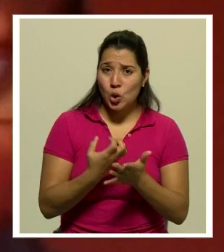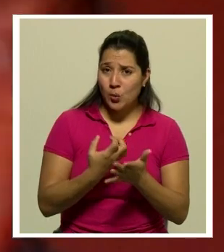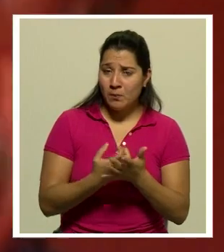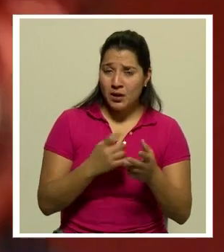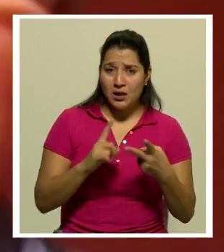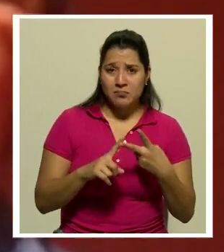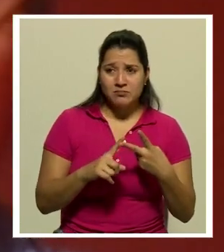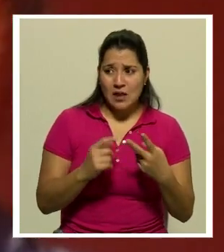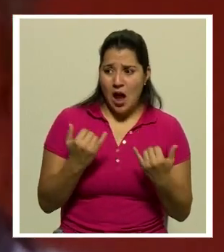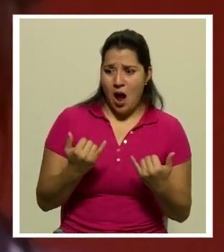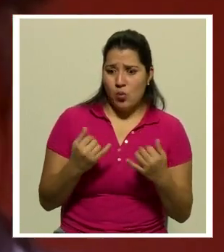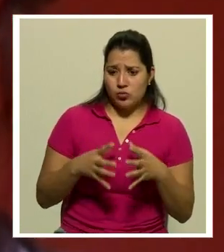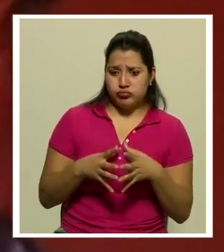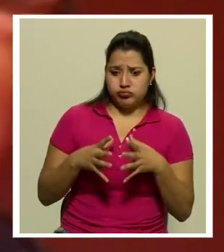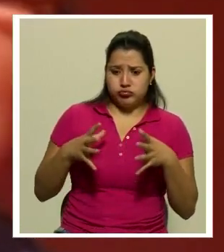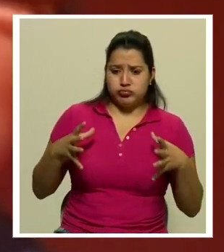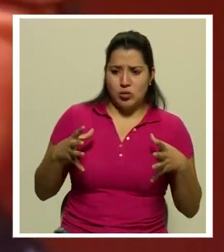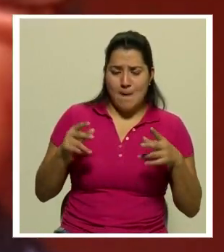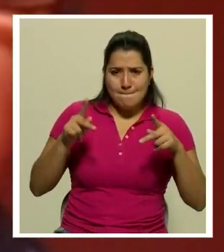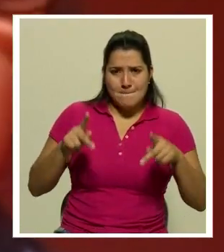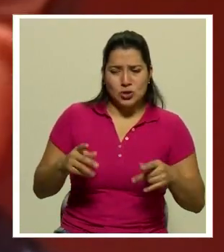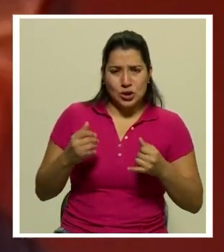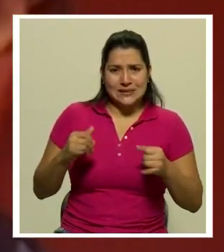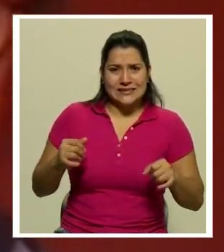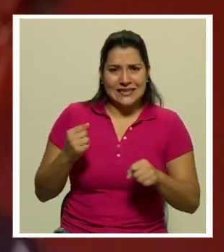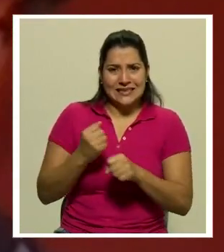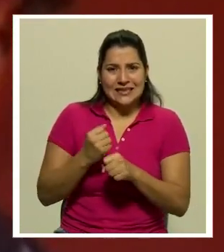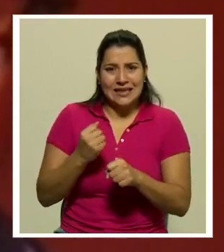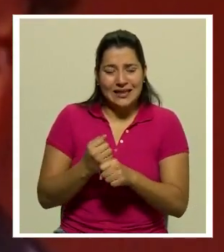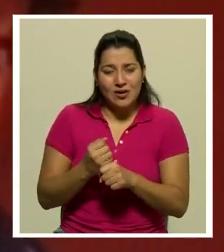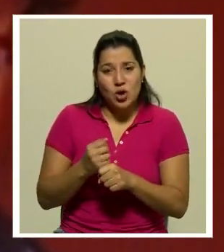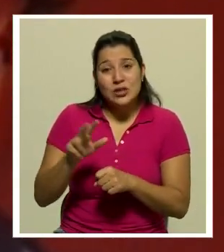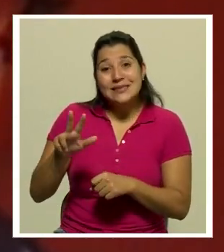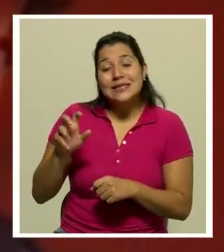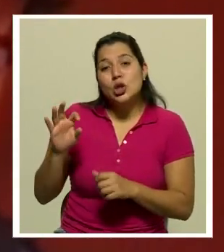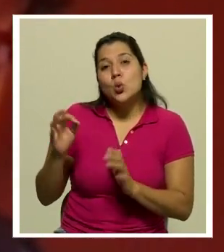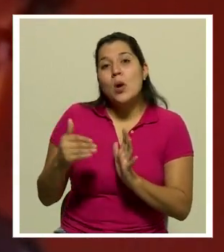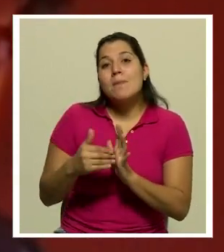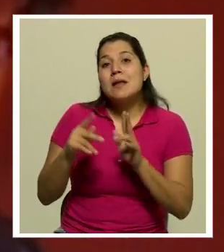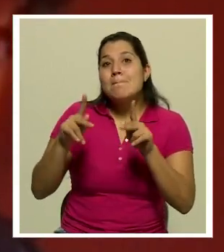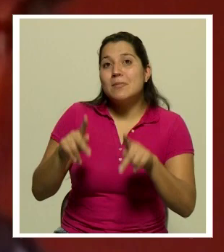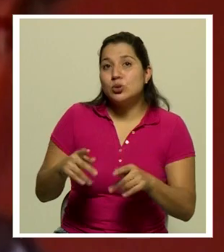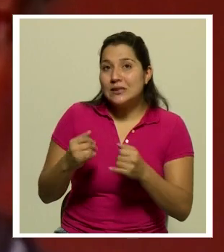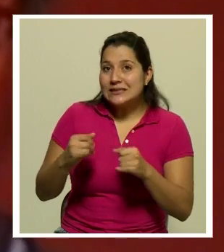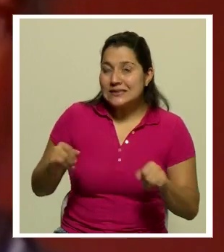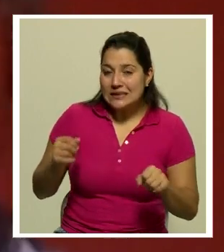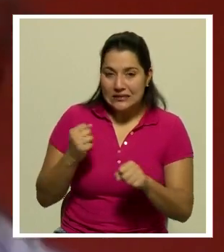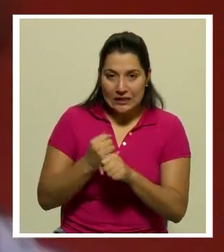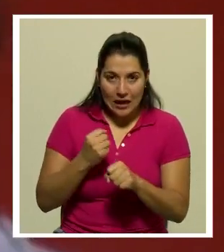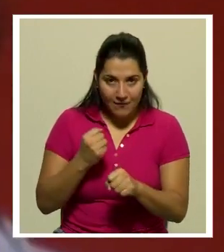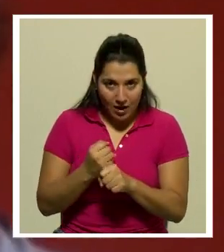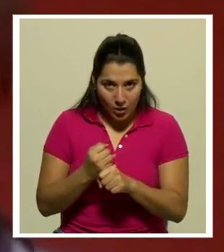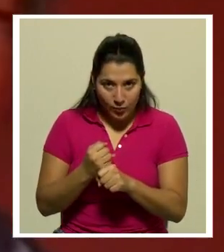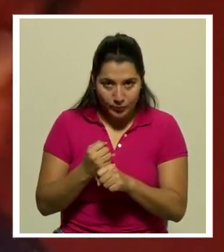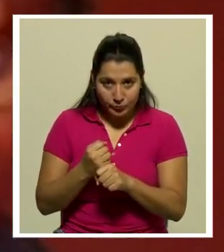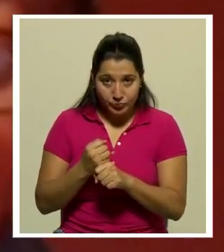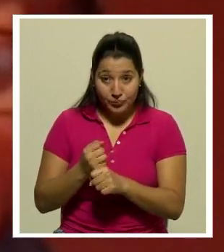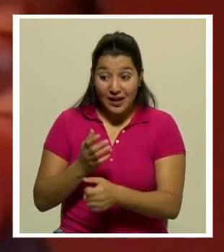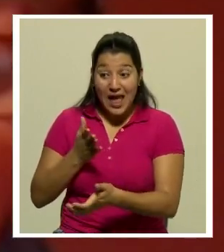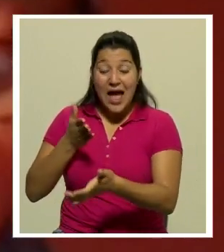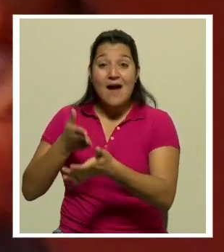un desempleo del 12%, un total de 309,000 personas afectando a las mujeres y a los